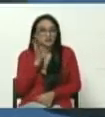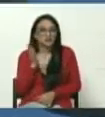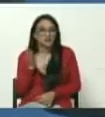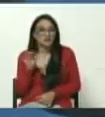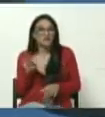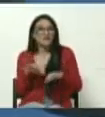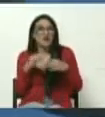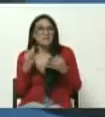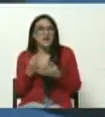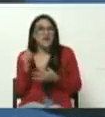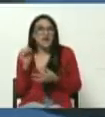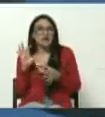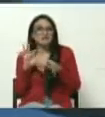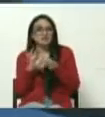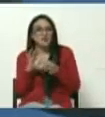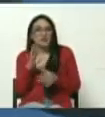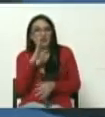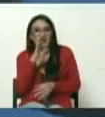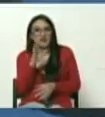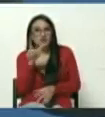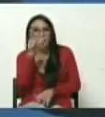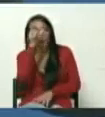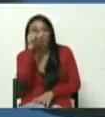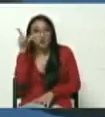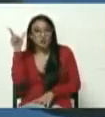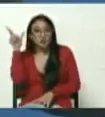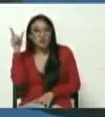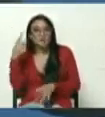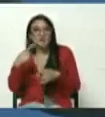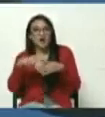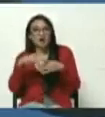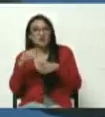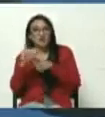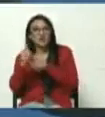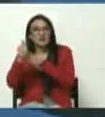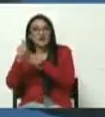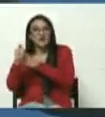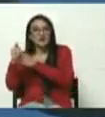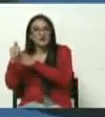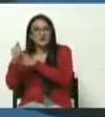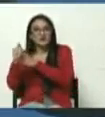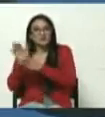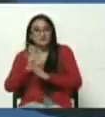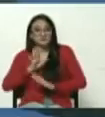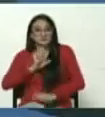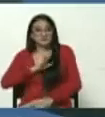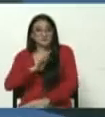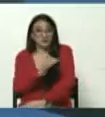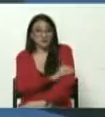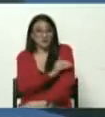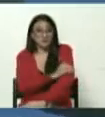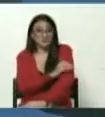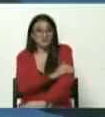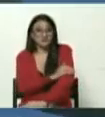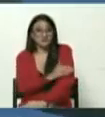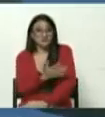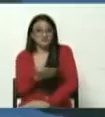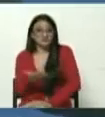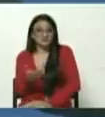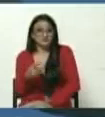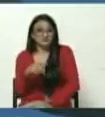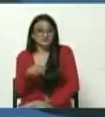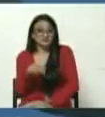familiares vinculados directamente a Leopoldo López y a otros dirigentes de la oposición venezolana. No se